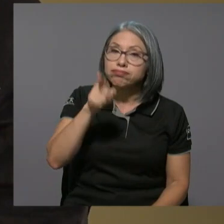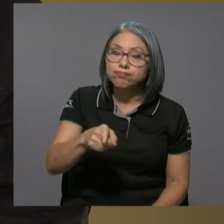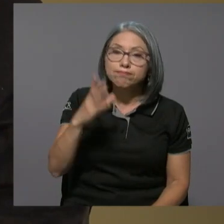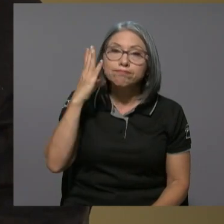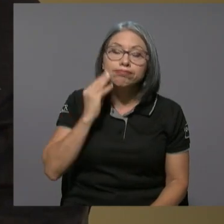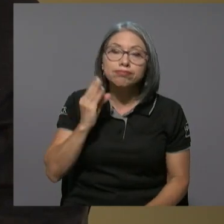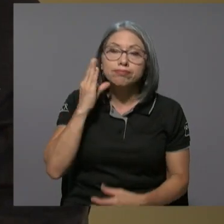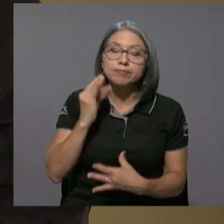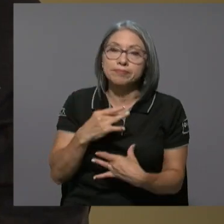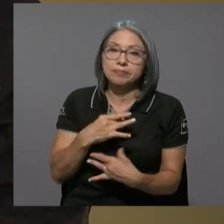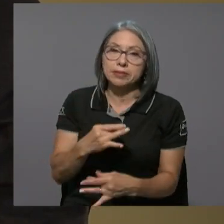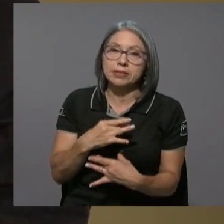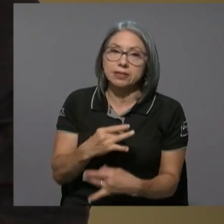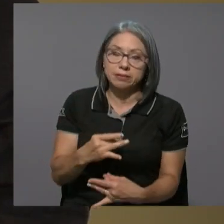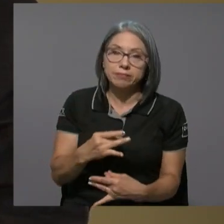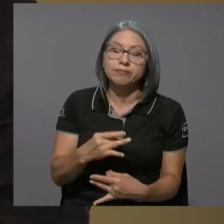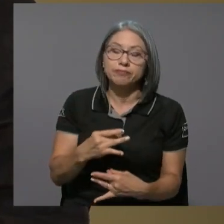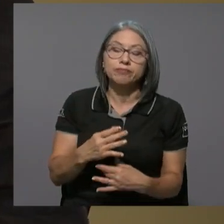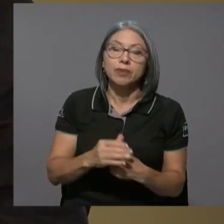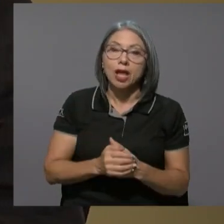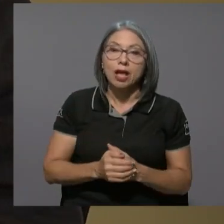muy interesante.